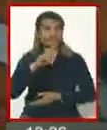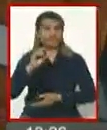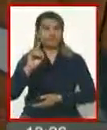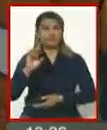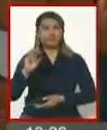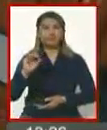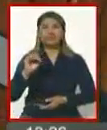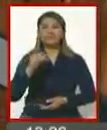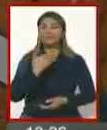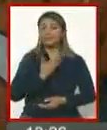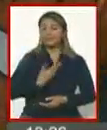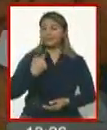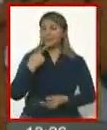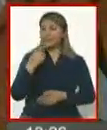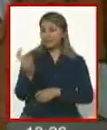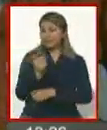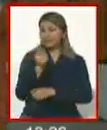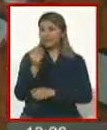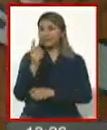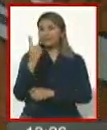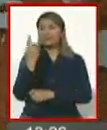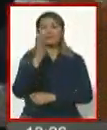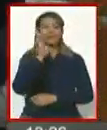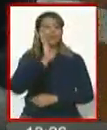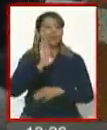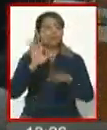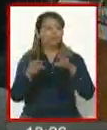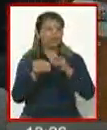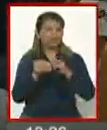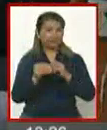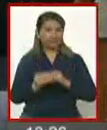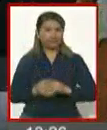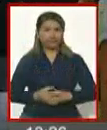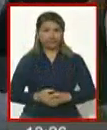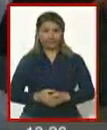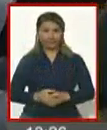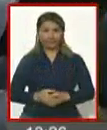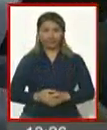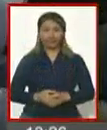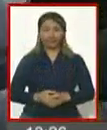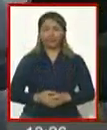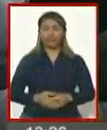Vallejos. Presidente, celebrando un aniversario más. Así es,